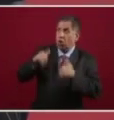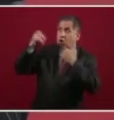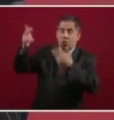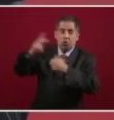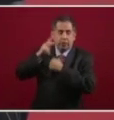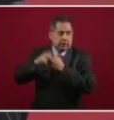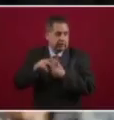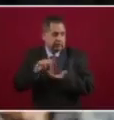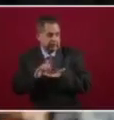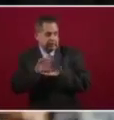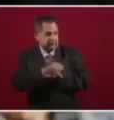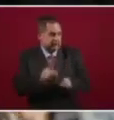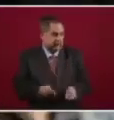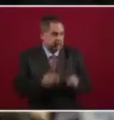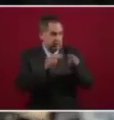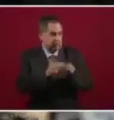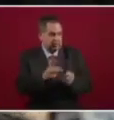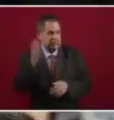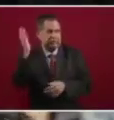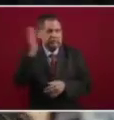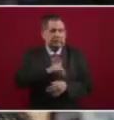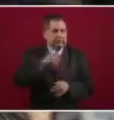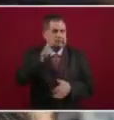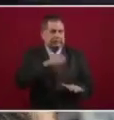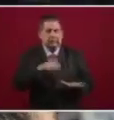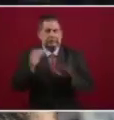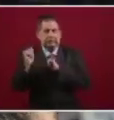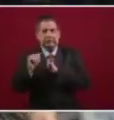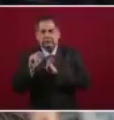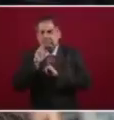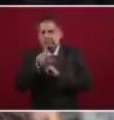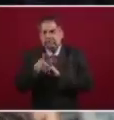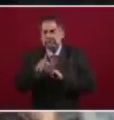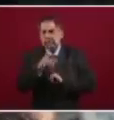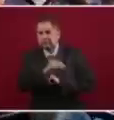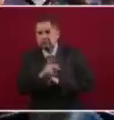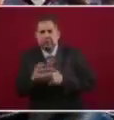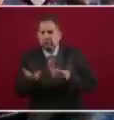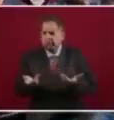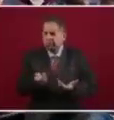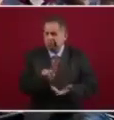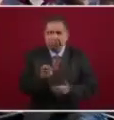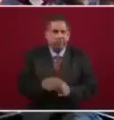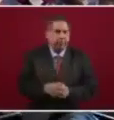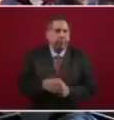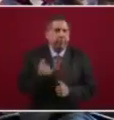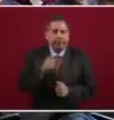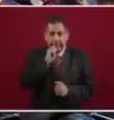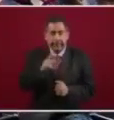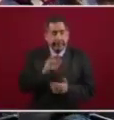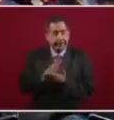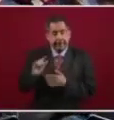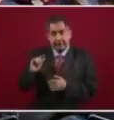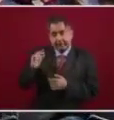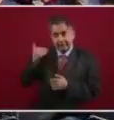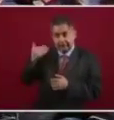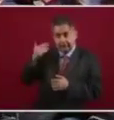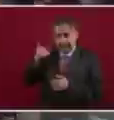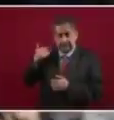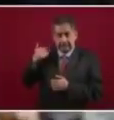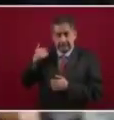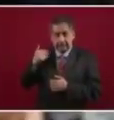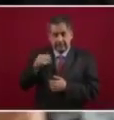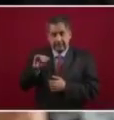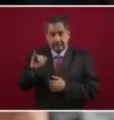inversión extranjera este tipo de acciones? Y preguntarle, acaba de salir,